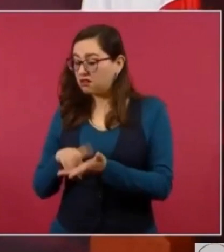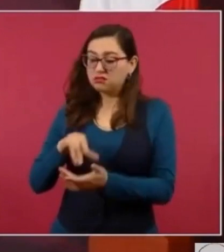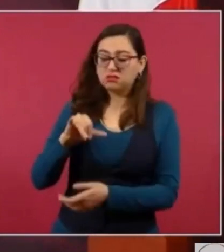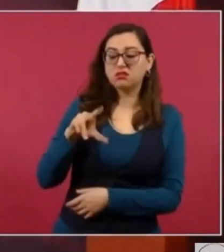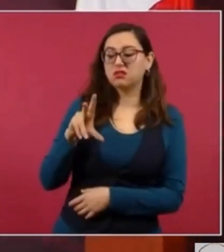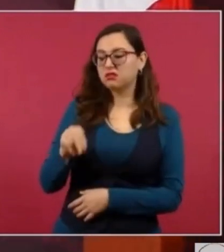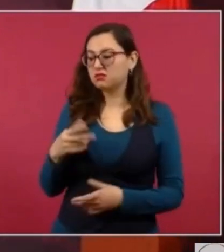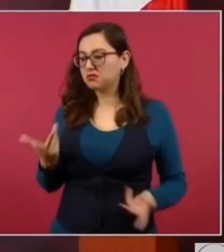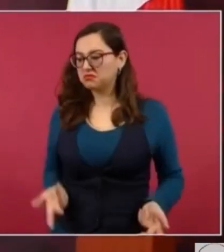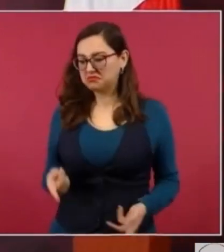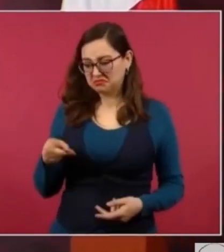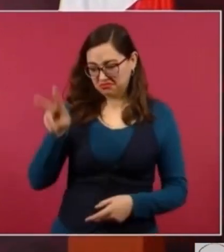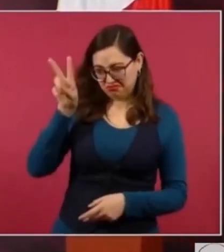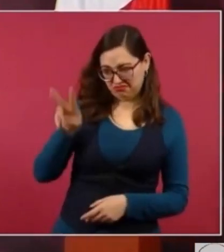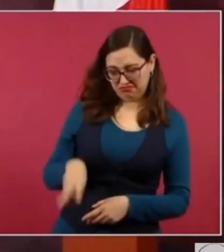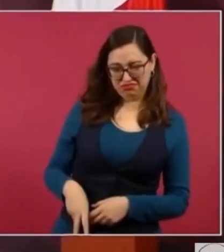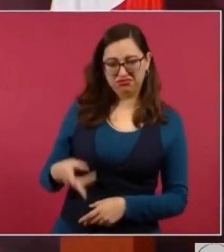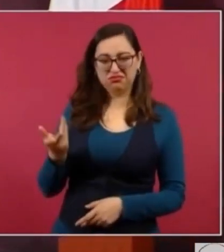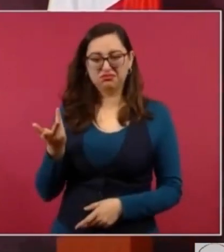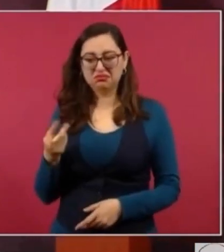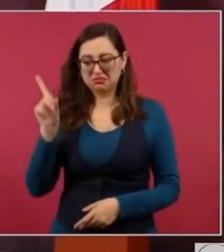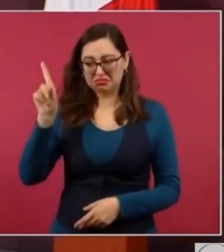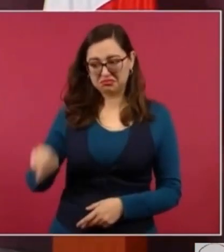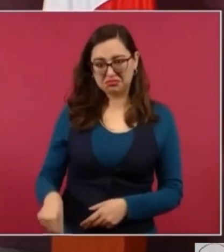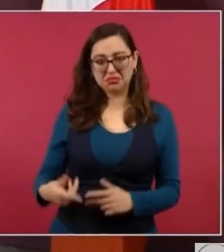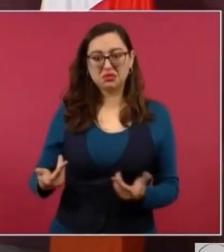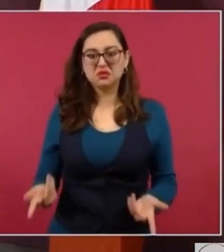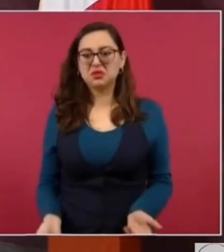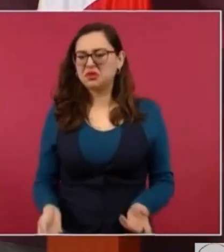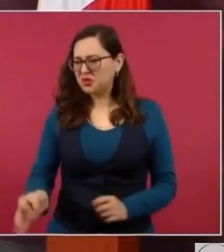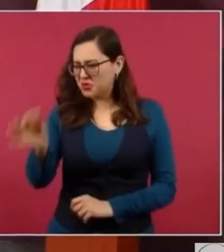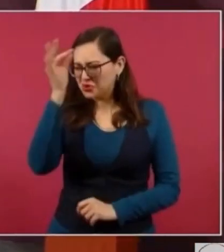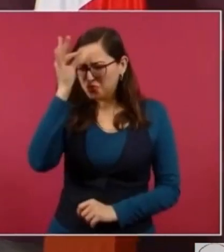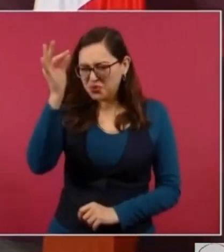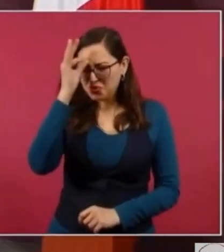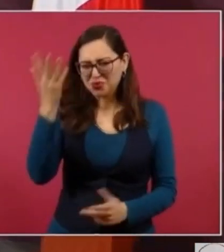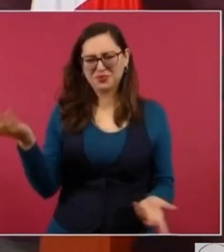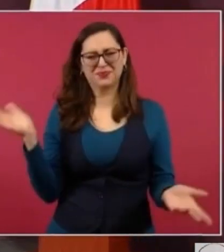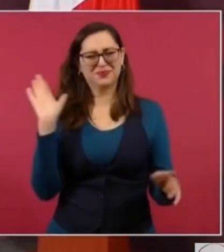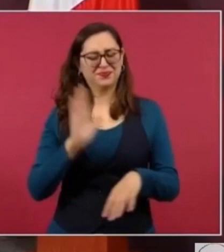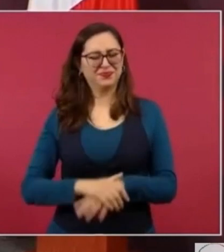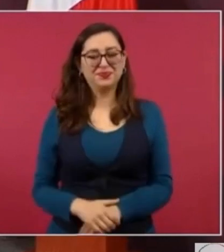seas tonto, aprovecha. ¿Qué vas a estar